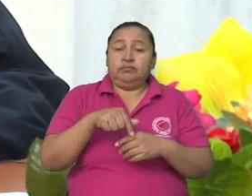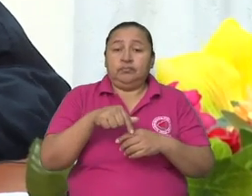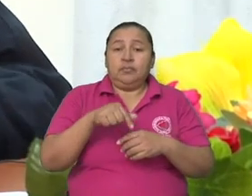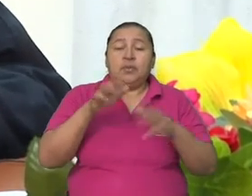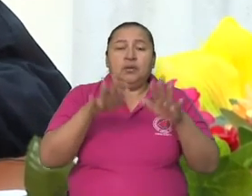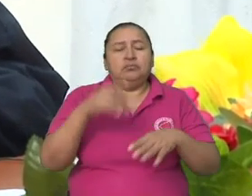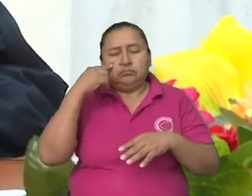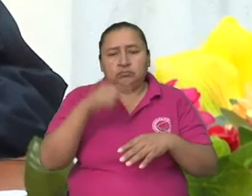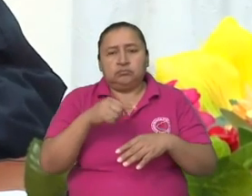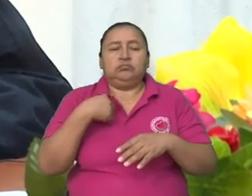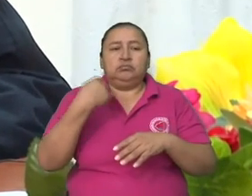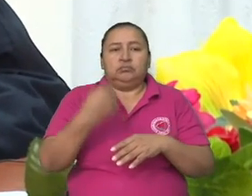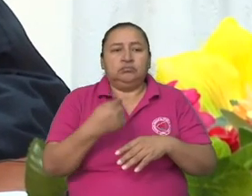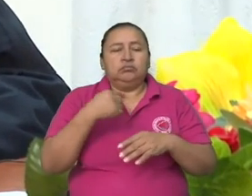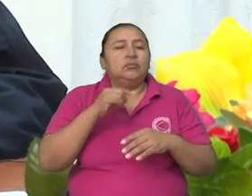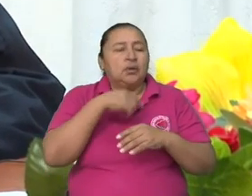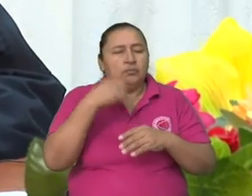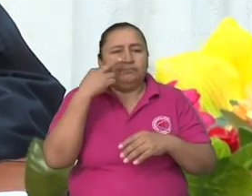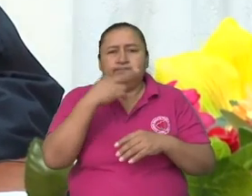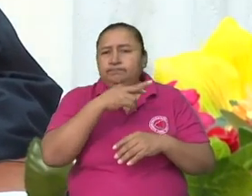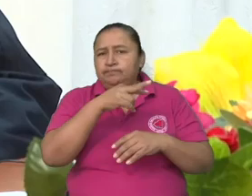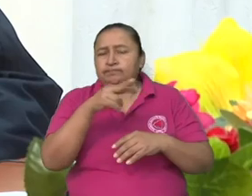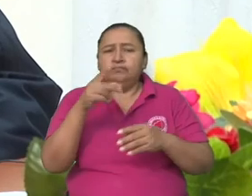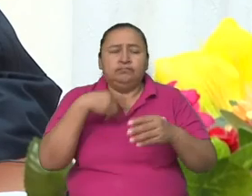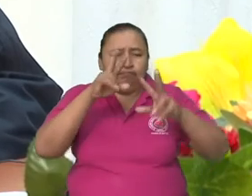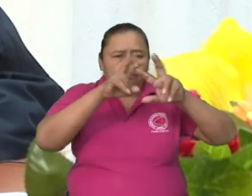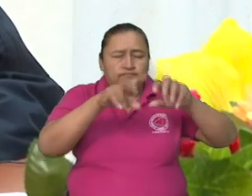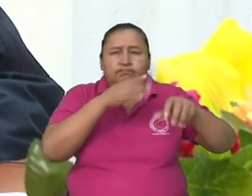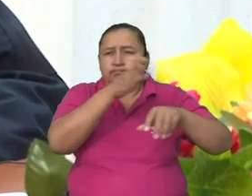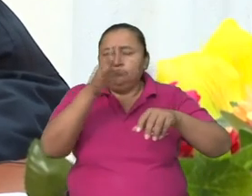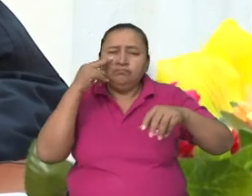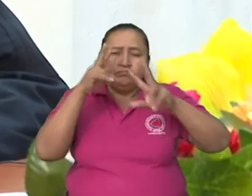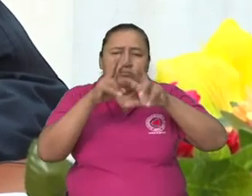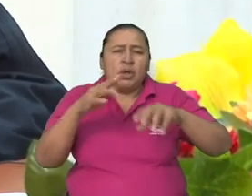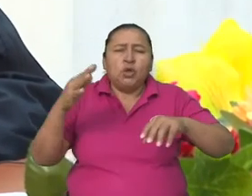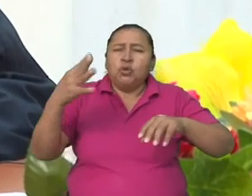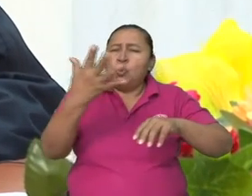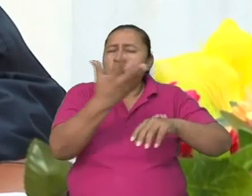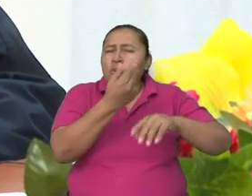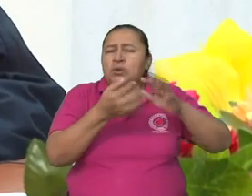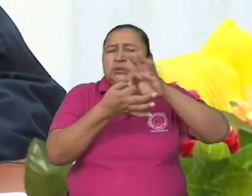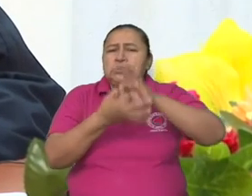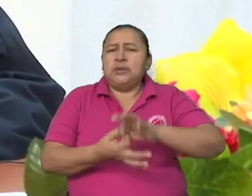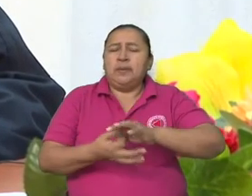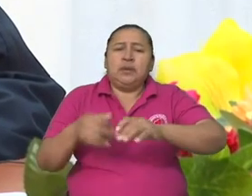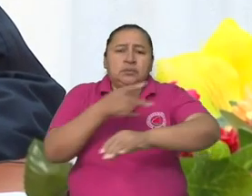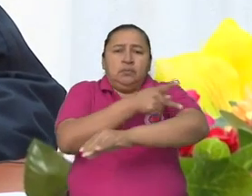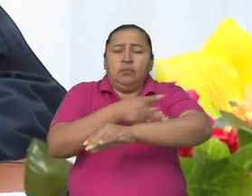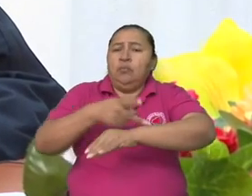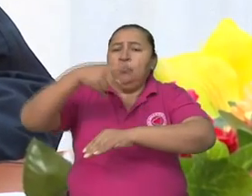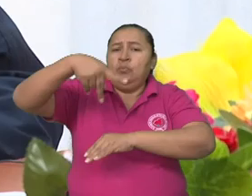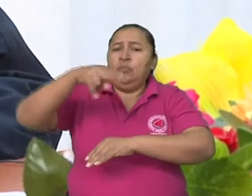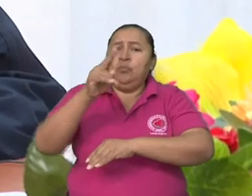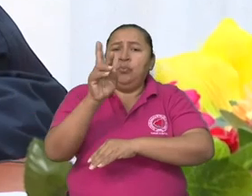un análisis de todo lo que era el sistema portuario. Y nos encontramos que el puerto